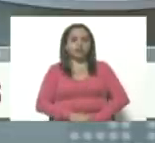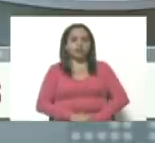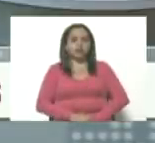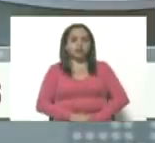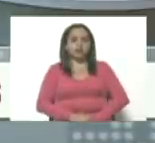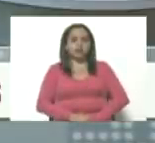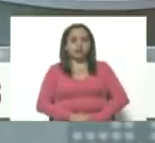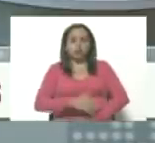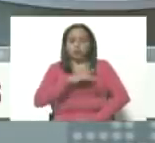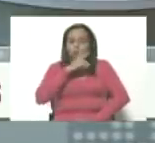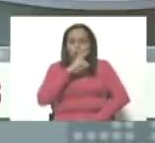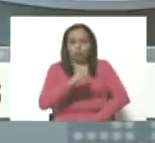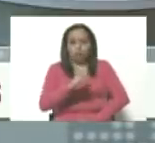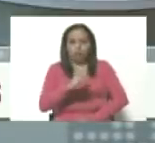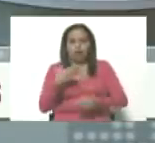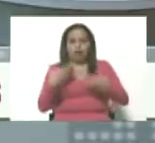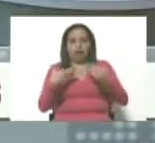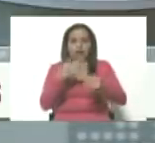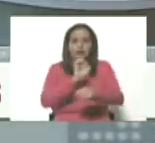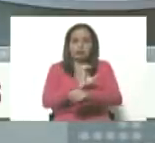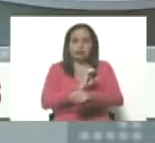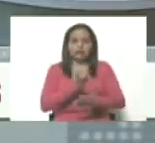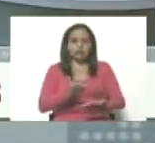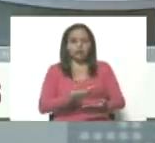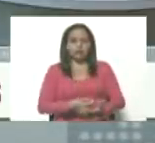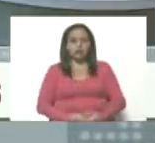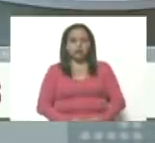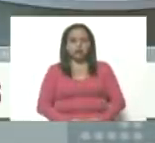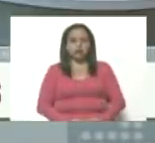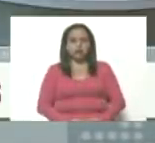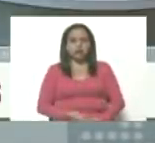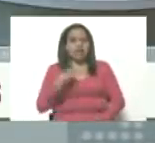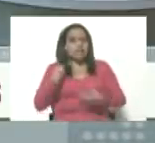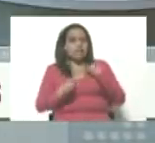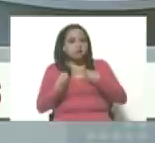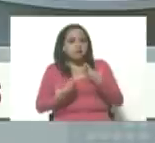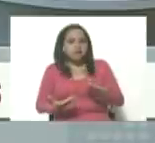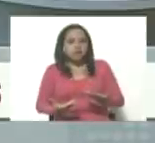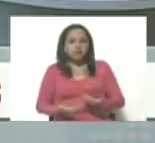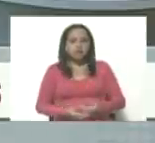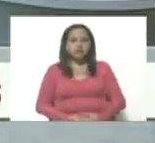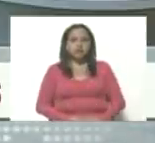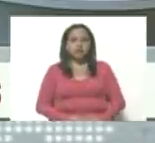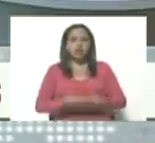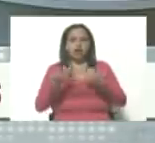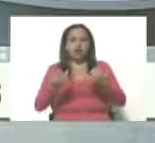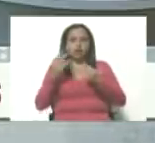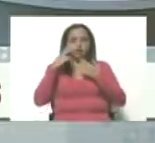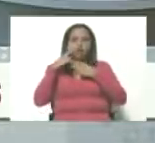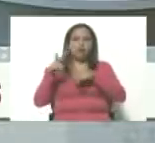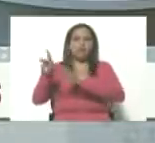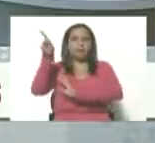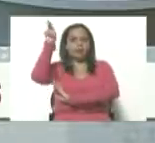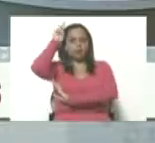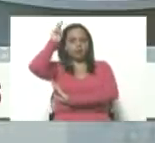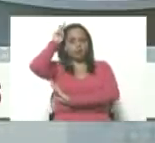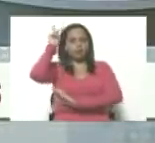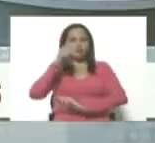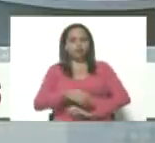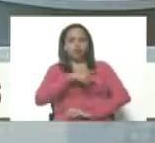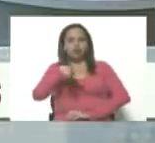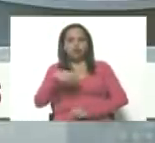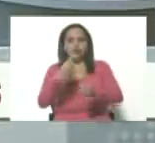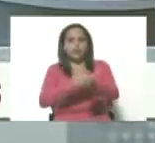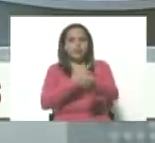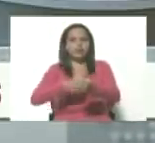dramáticas, trágicas, alarmantes, desesperantes. Vamos a ver el Perú. Nuestra hermana